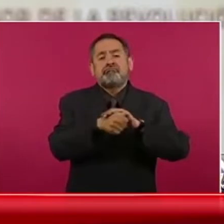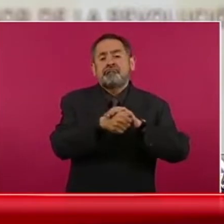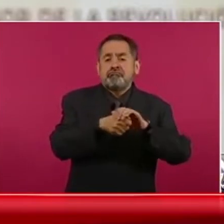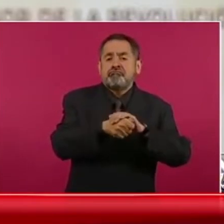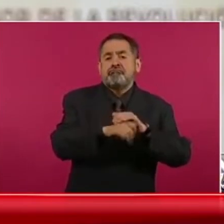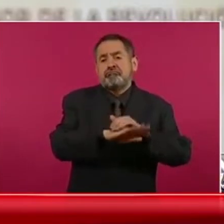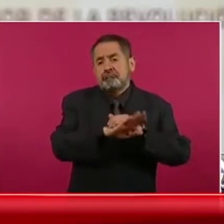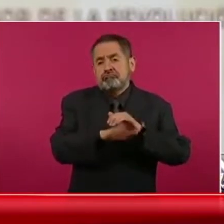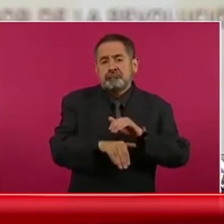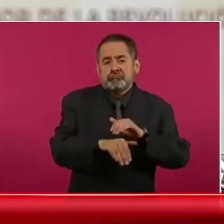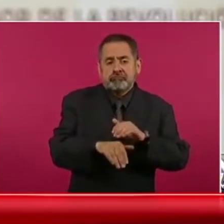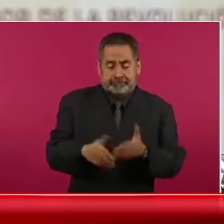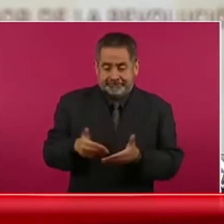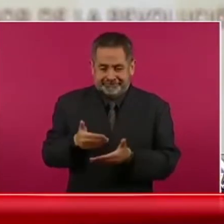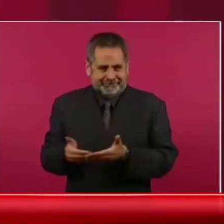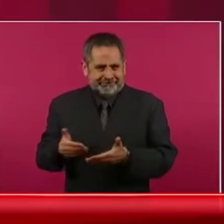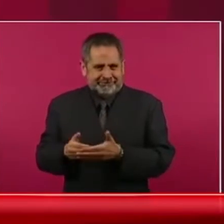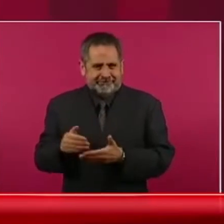cuando